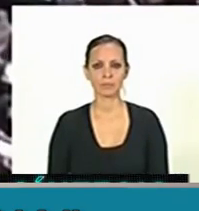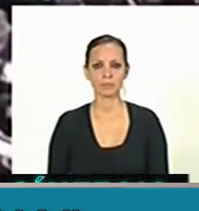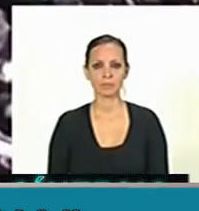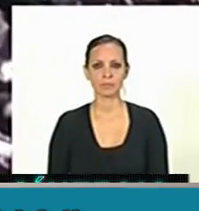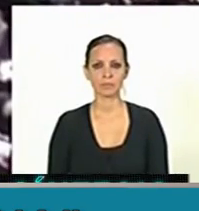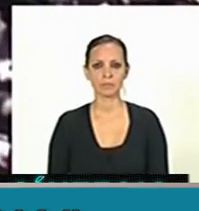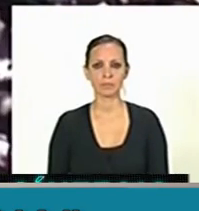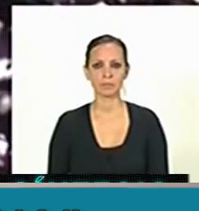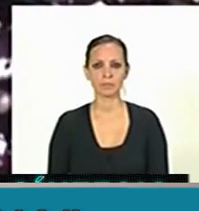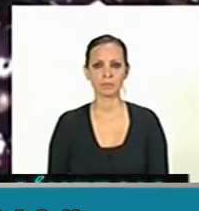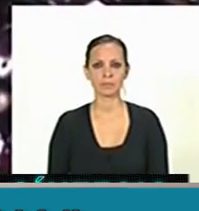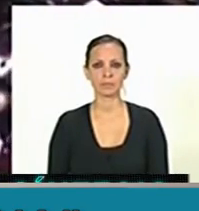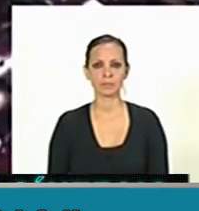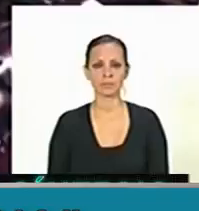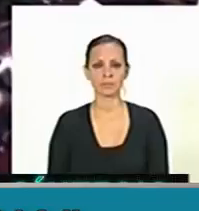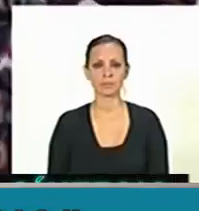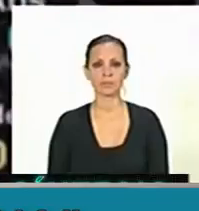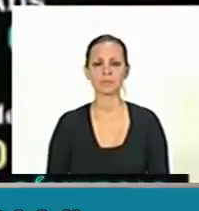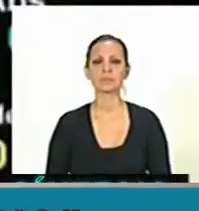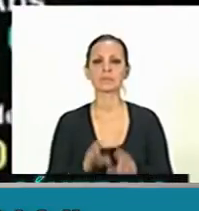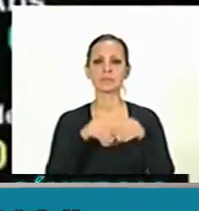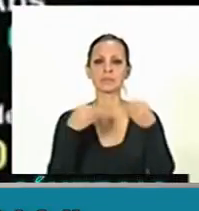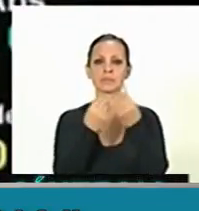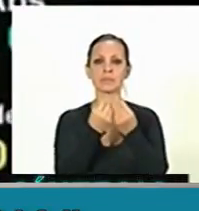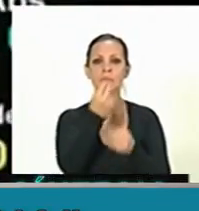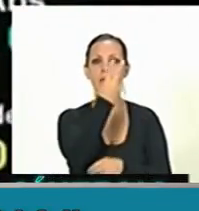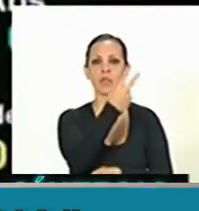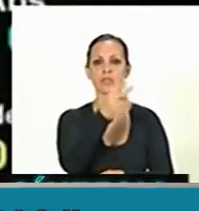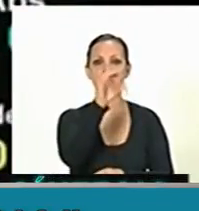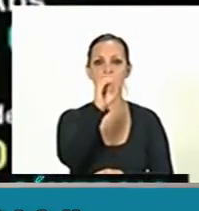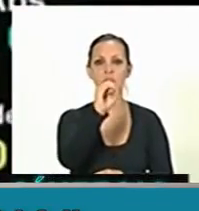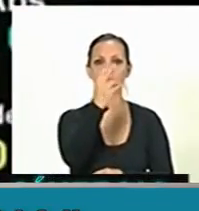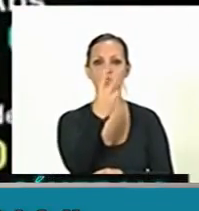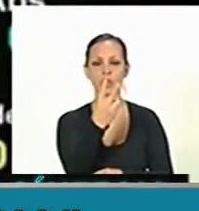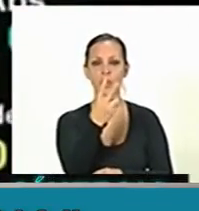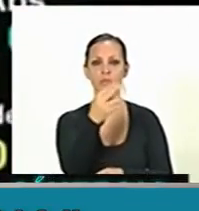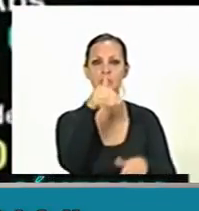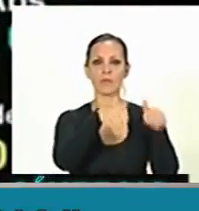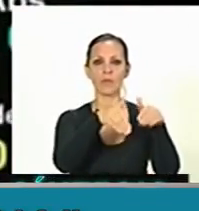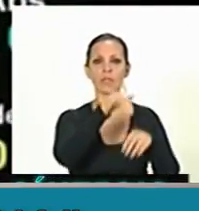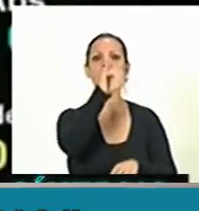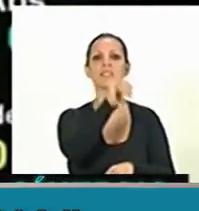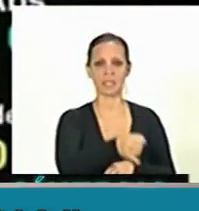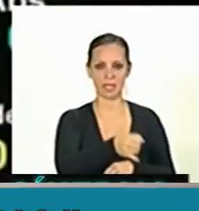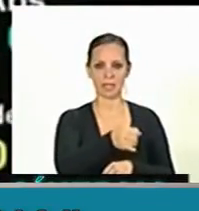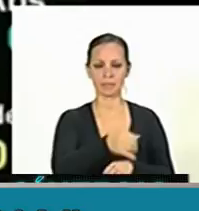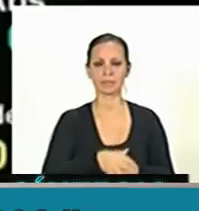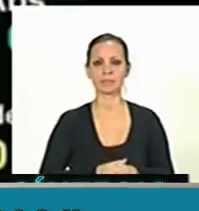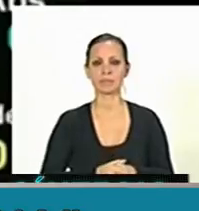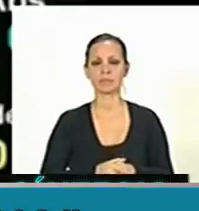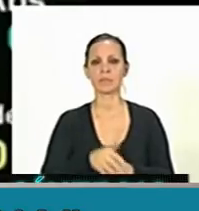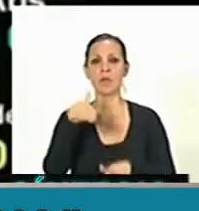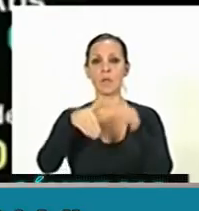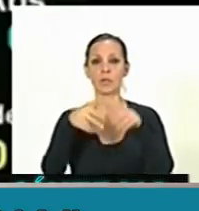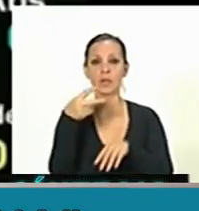ejemplo, esté sometida a diálisis permanente desde hace tanto tiempo, no tiene